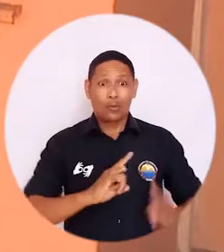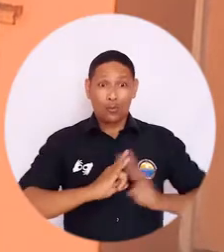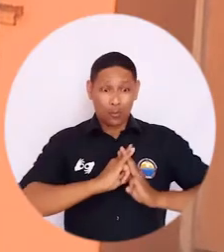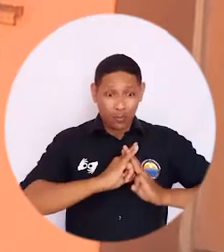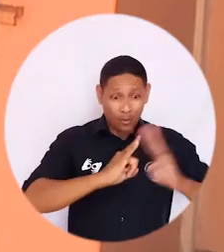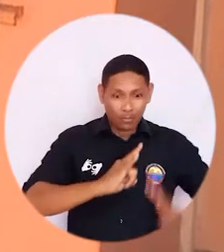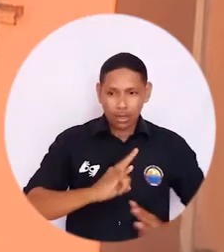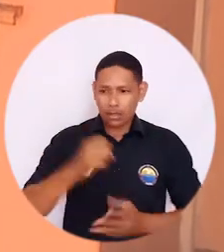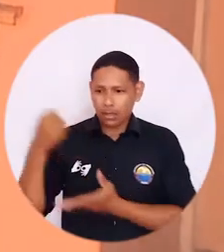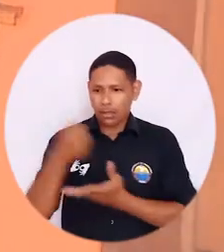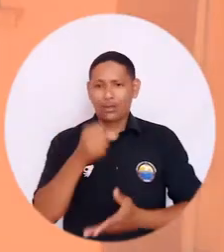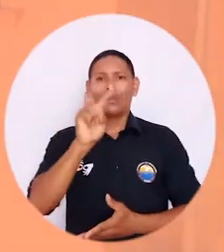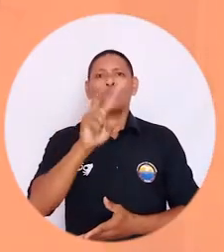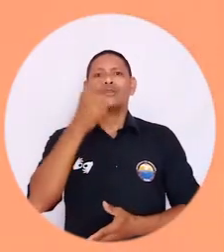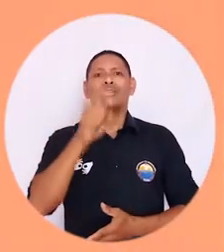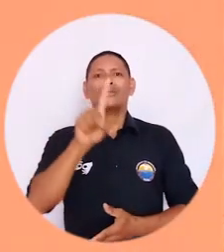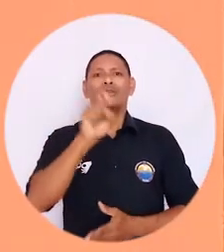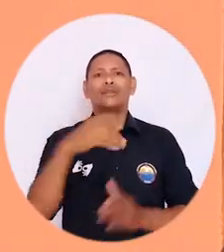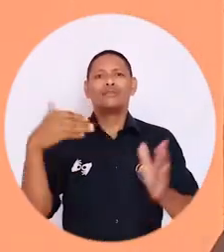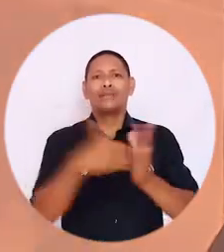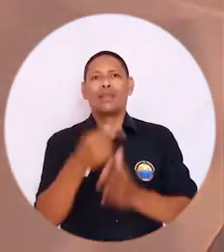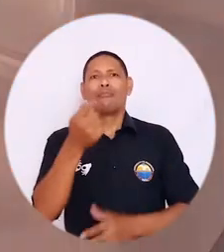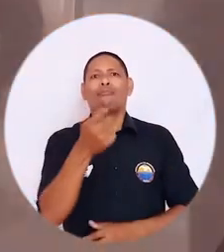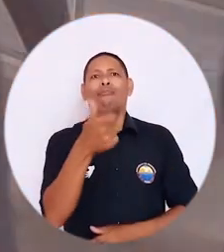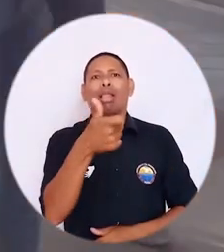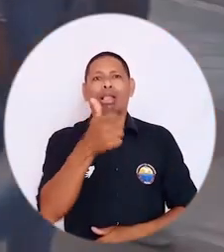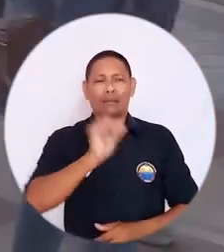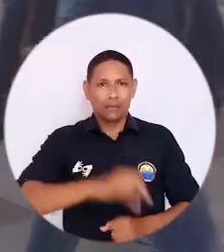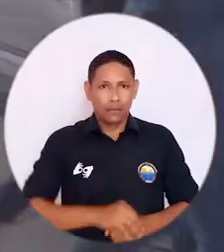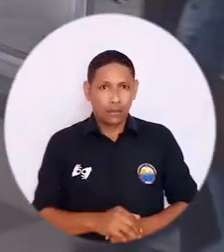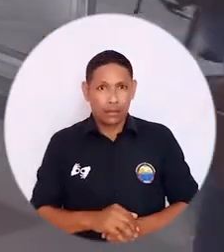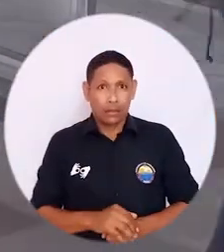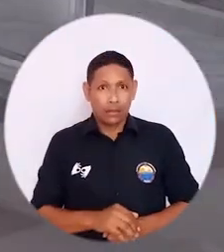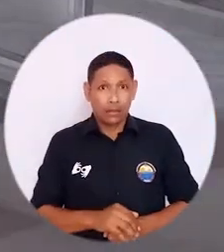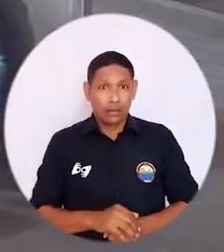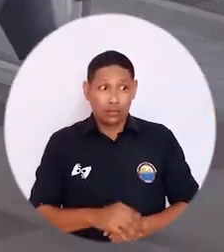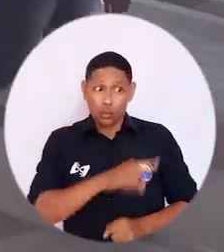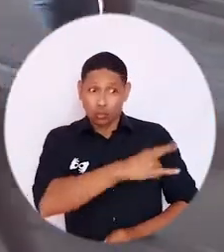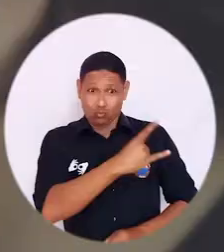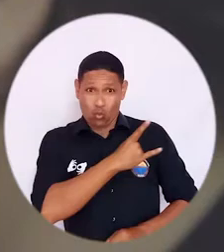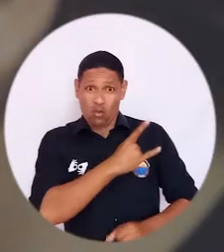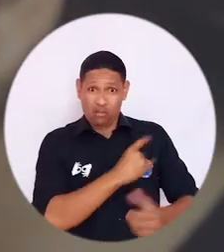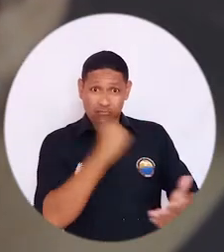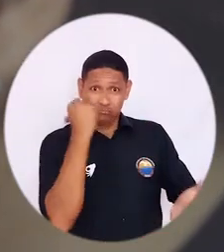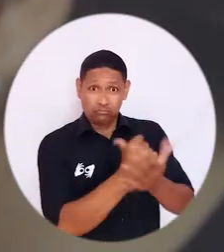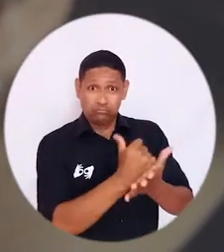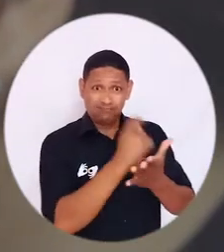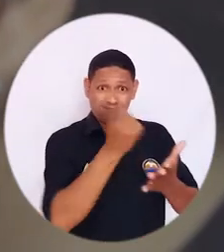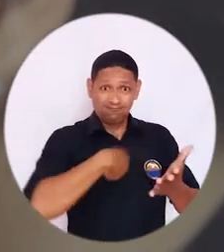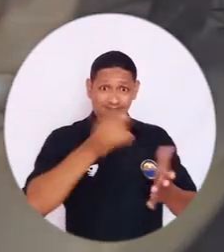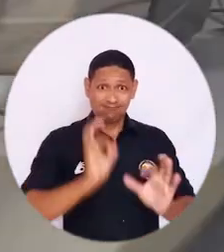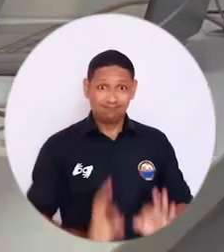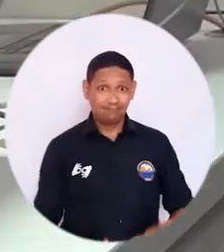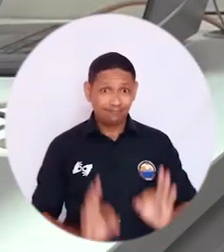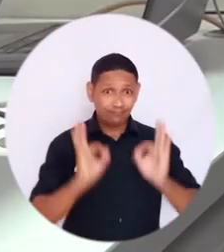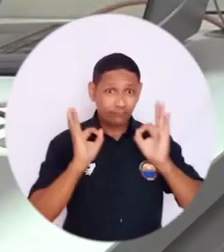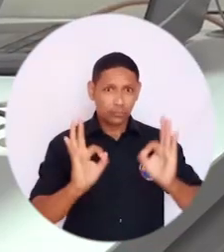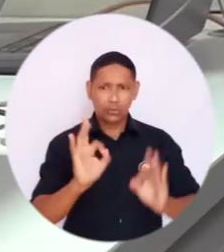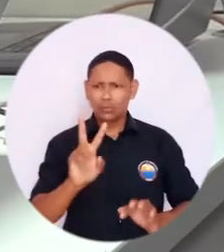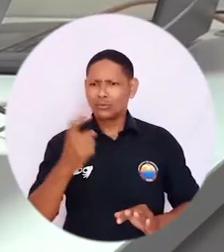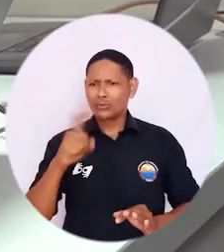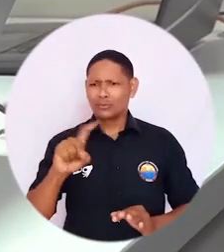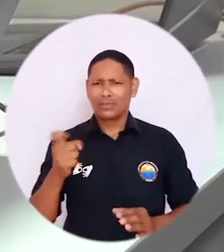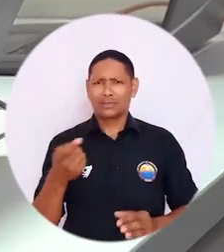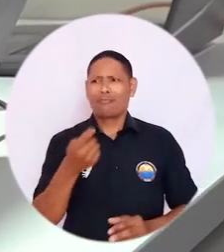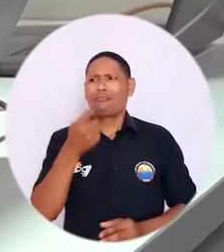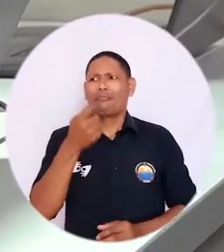1.000.000 y 1.500.000 pesos. A un estudiante de la Universidad de Magdalena solo están aportando 216.000 pesos, lo cual en una universidad acreditada